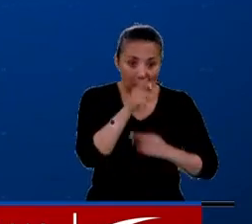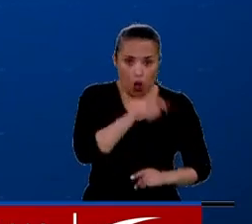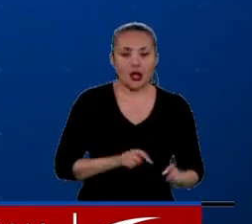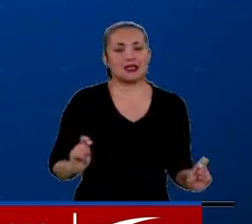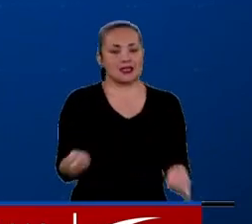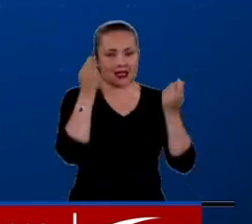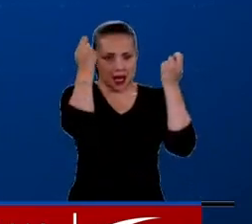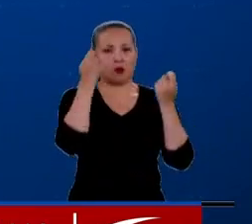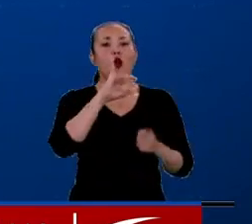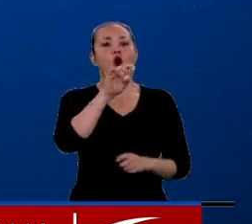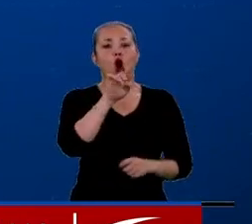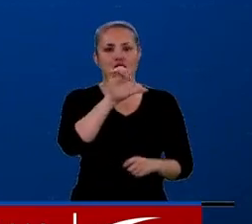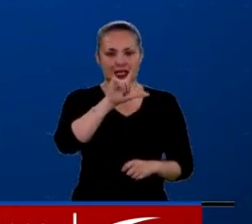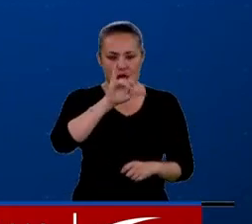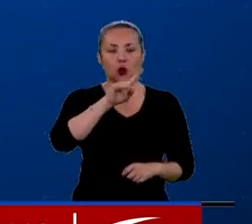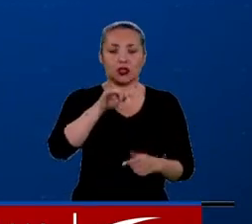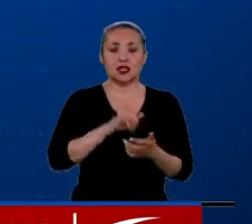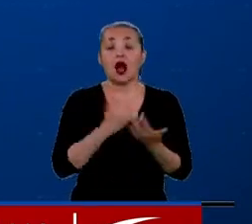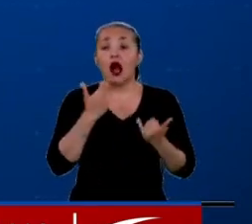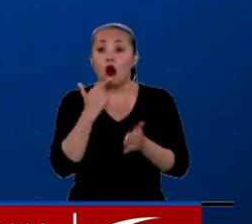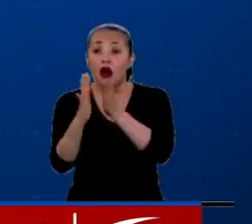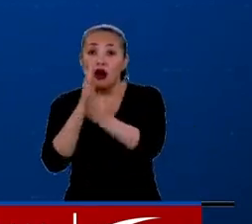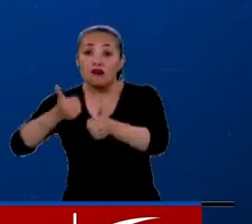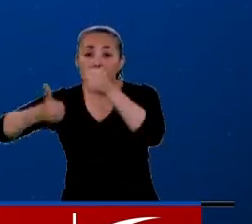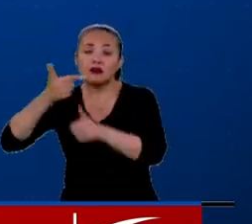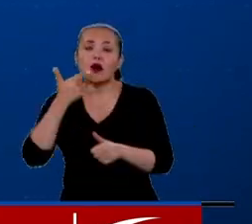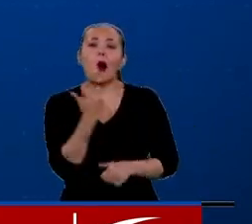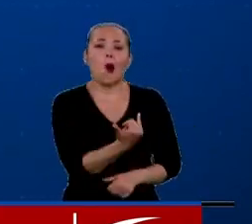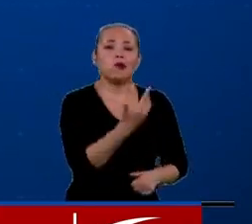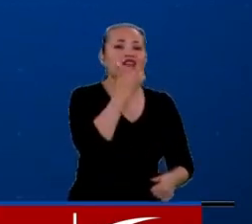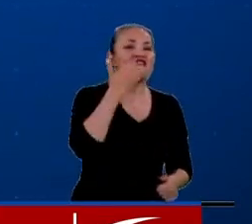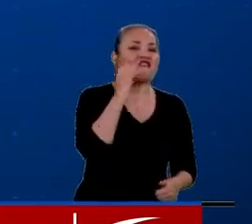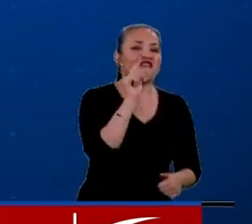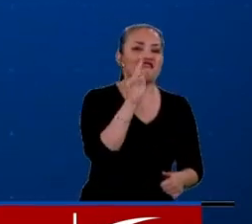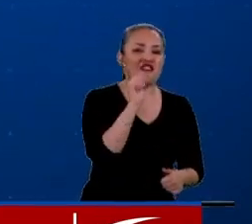de peligro, según las autoridades, en la zona delinquen disidencias de las FARC y el ELN.